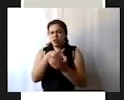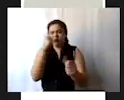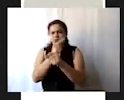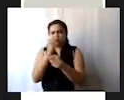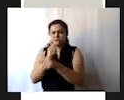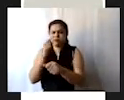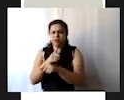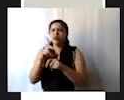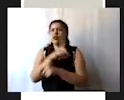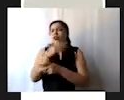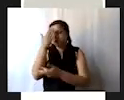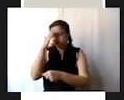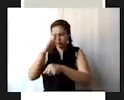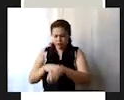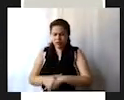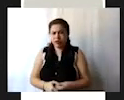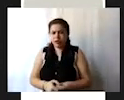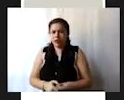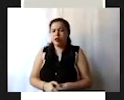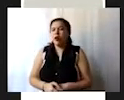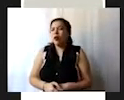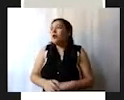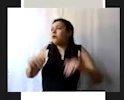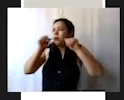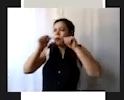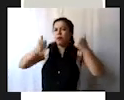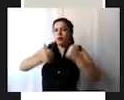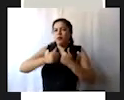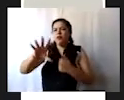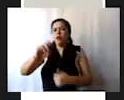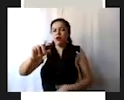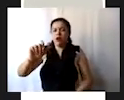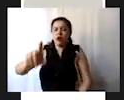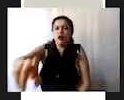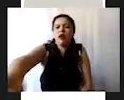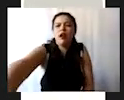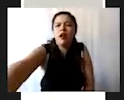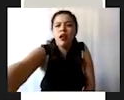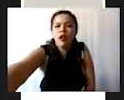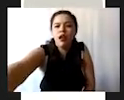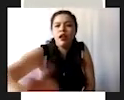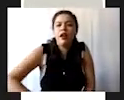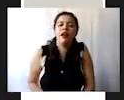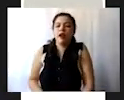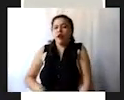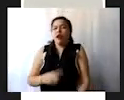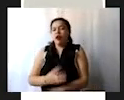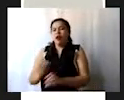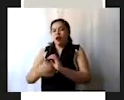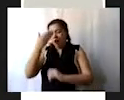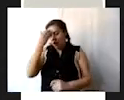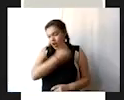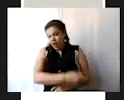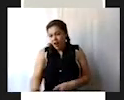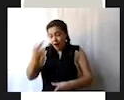movilizarlos. Las organizaciones de la sociedad civil no solo tendrán que adquirir nuevas competencias,